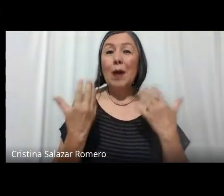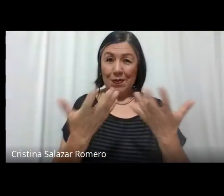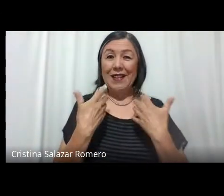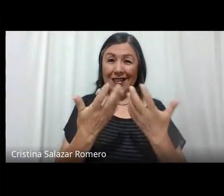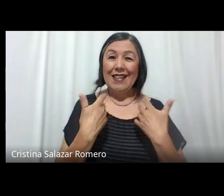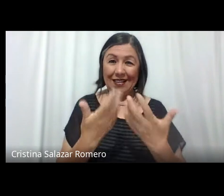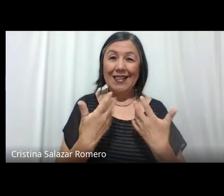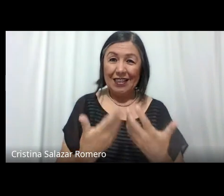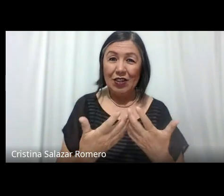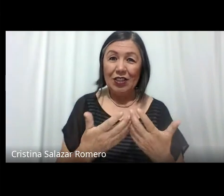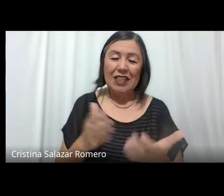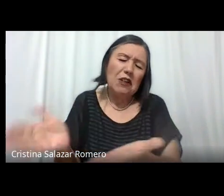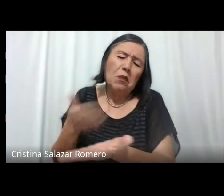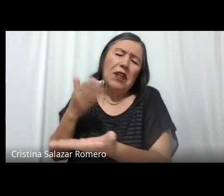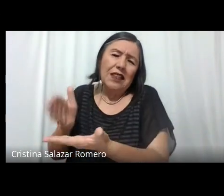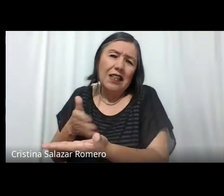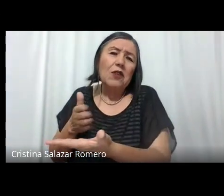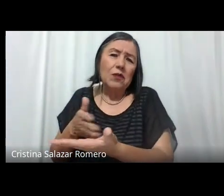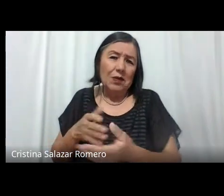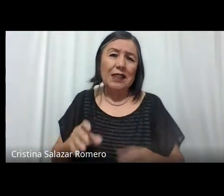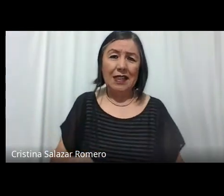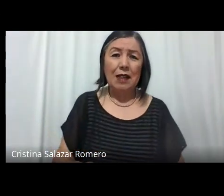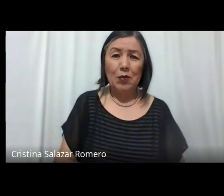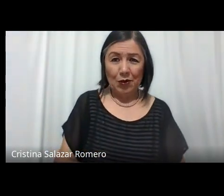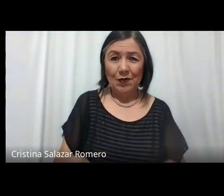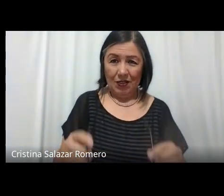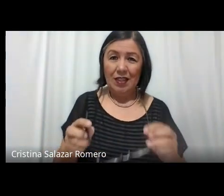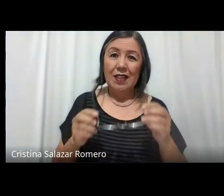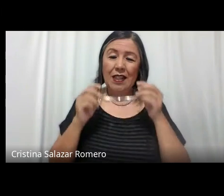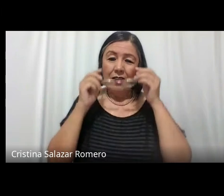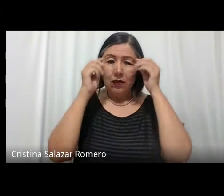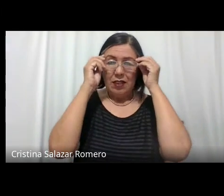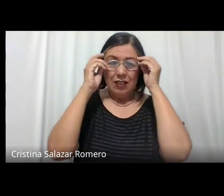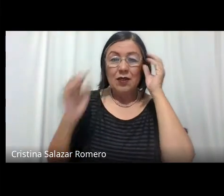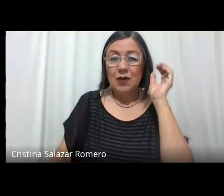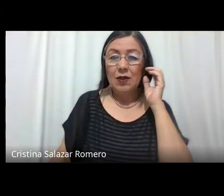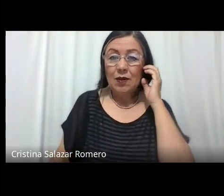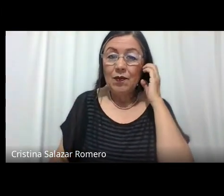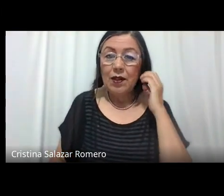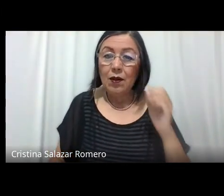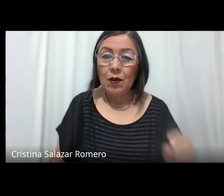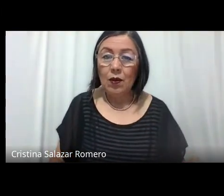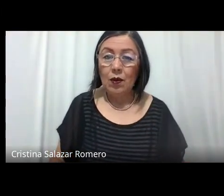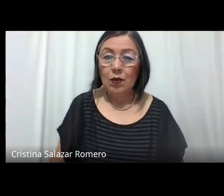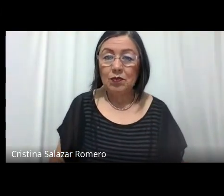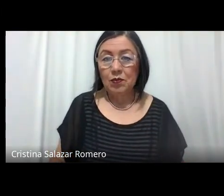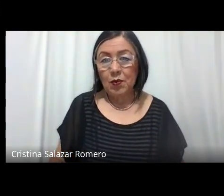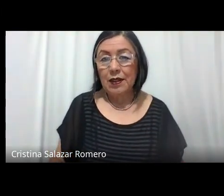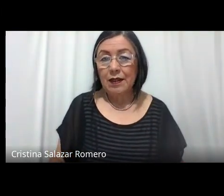lo aprendan en la interacción y lo puedan tener como un material de apoyo, ¿sí? Eso